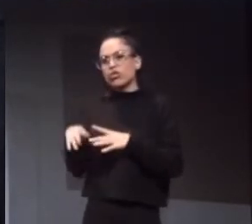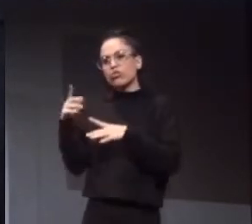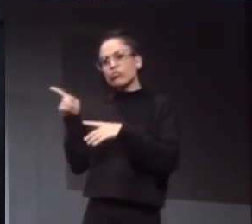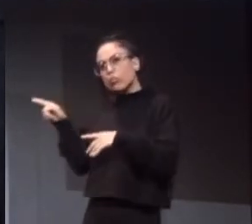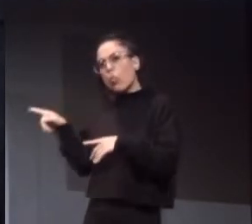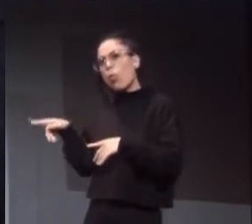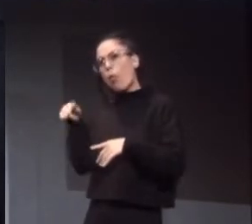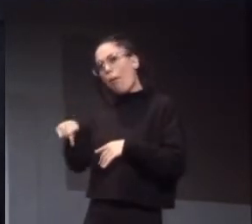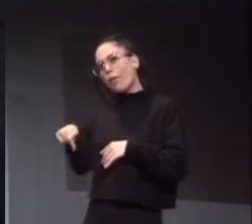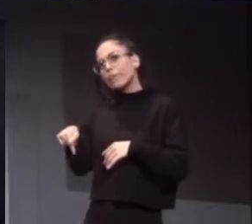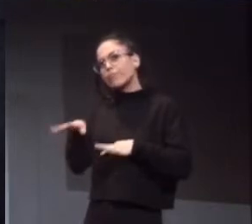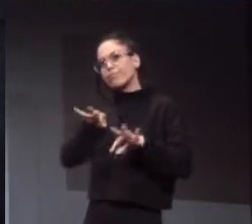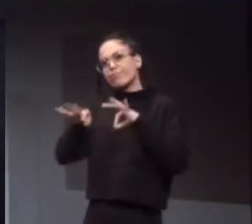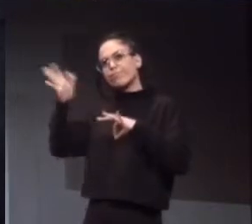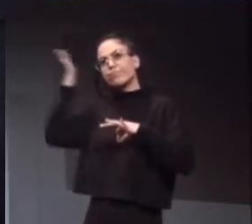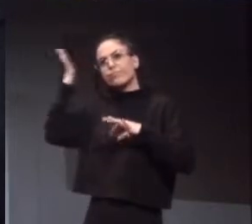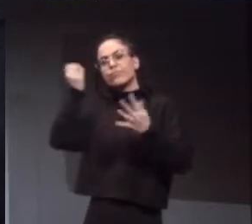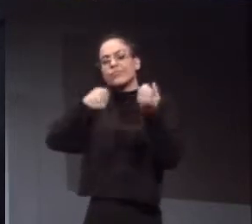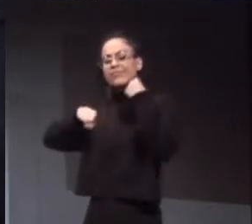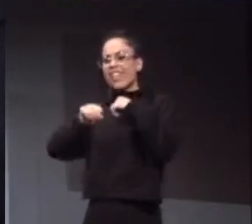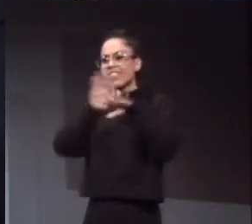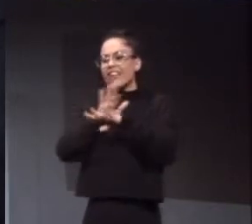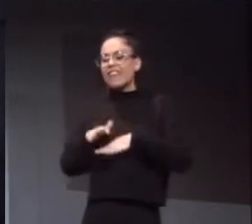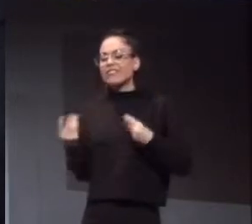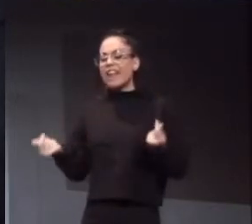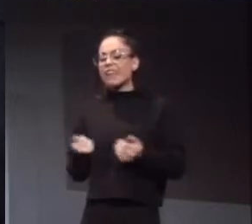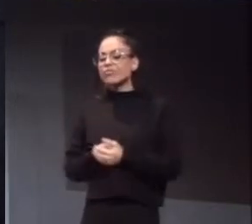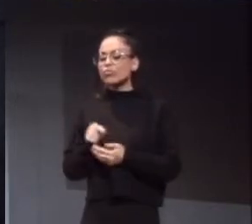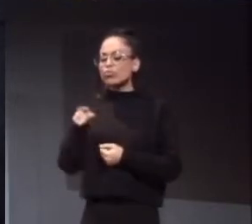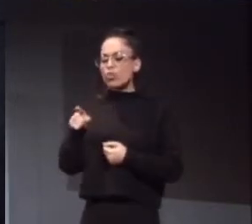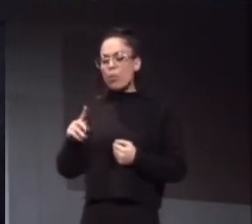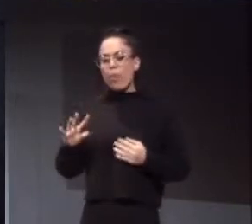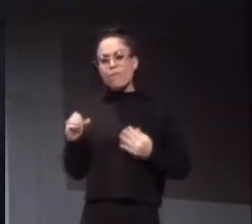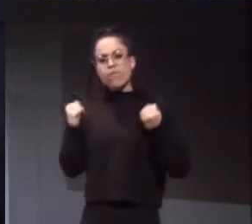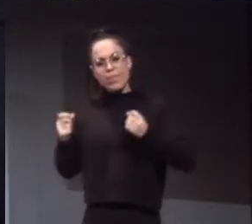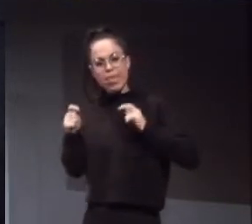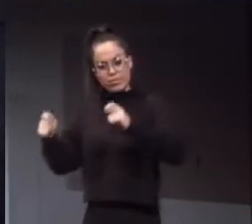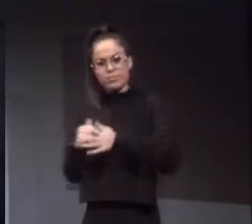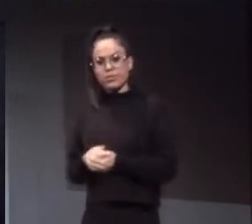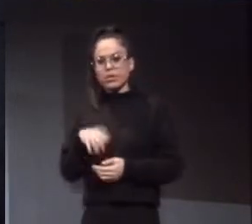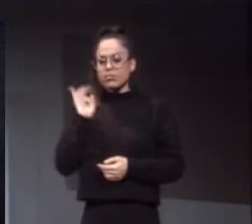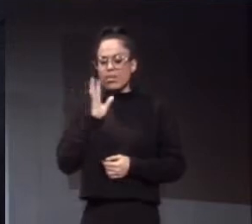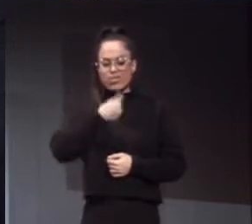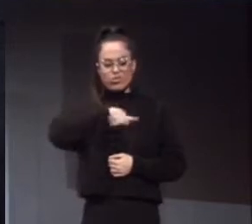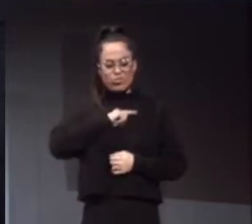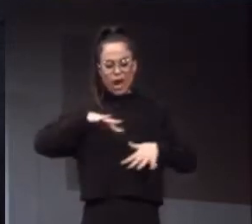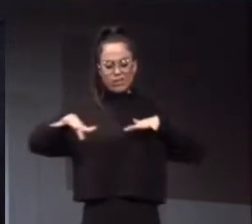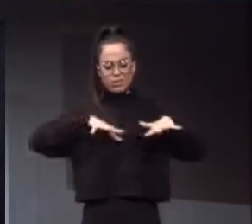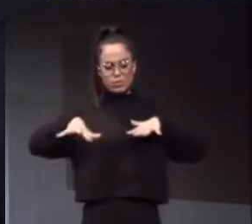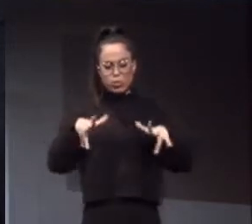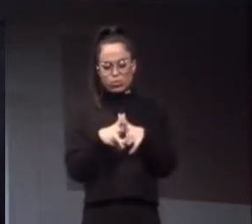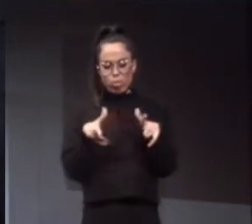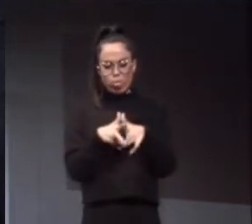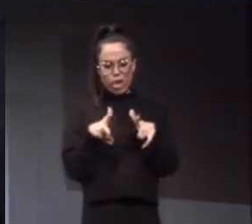de alguna manera reforzar porque es cierto nos han quitado el activismo social a partir del